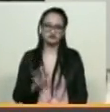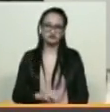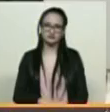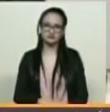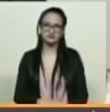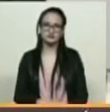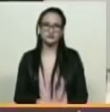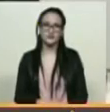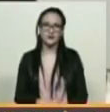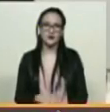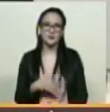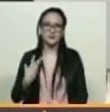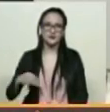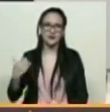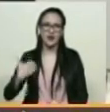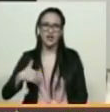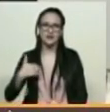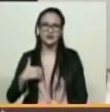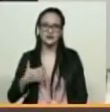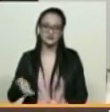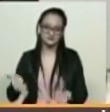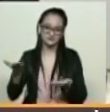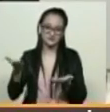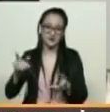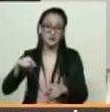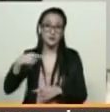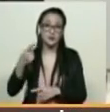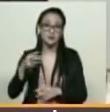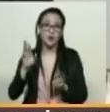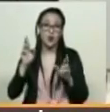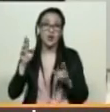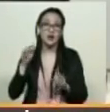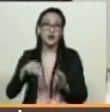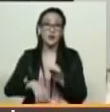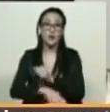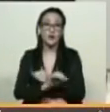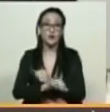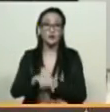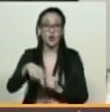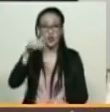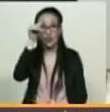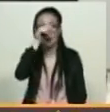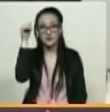Macri, que te vaya bien en el próximo partido de fútbol de este domingo.